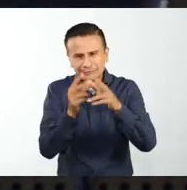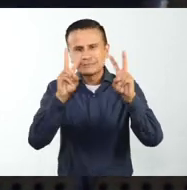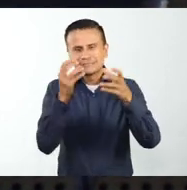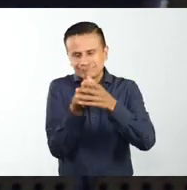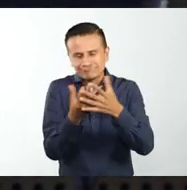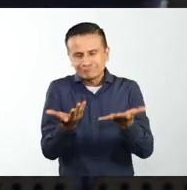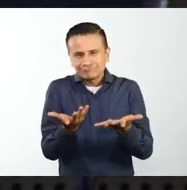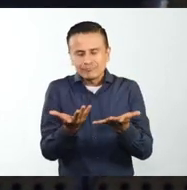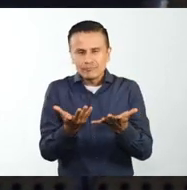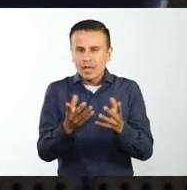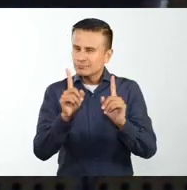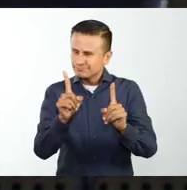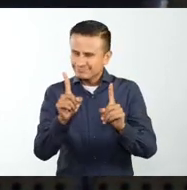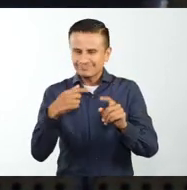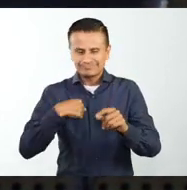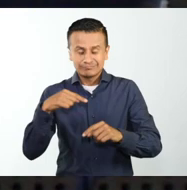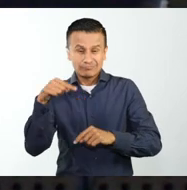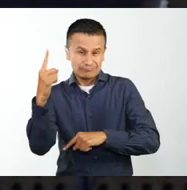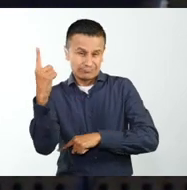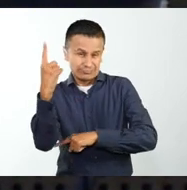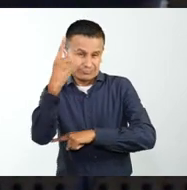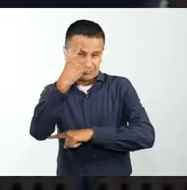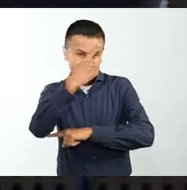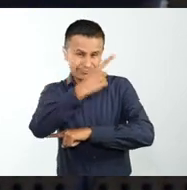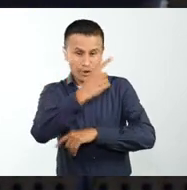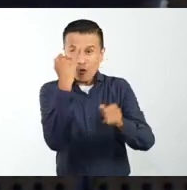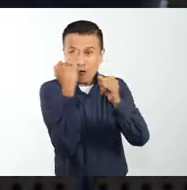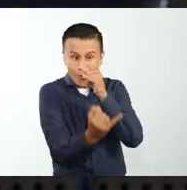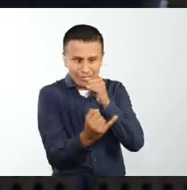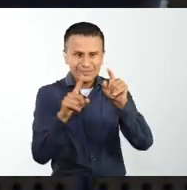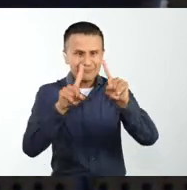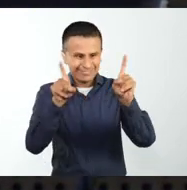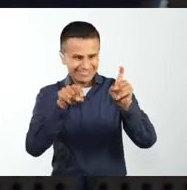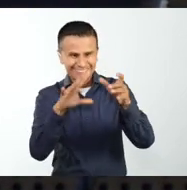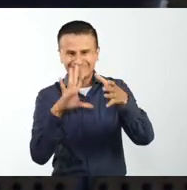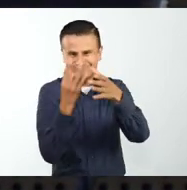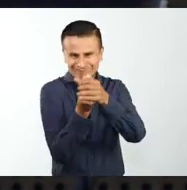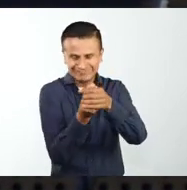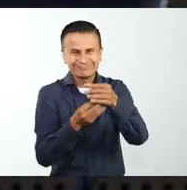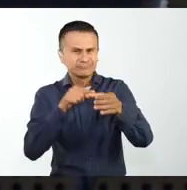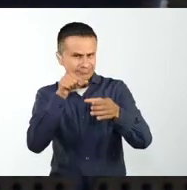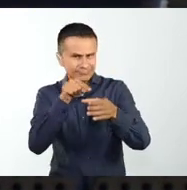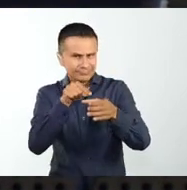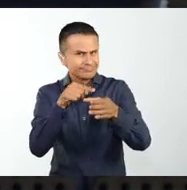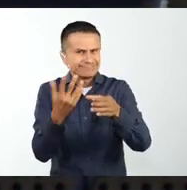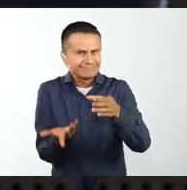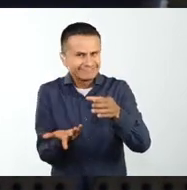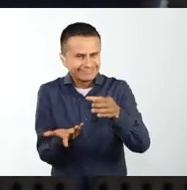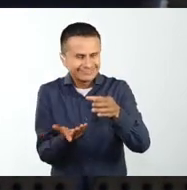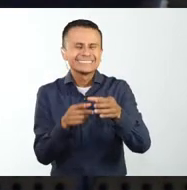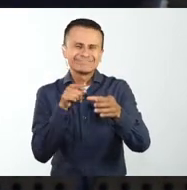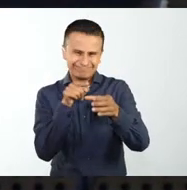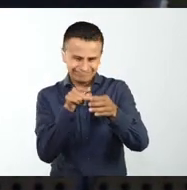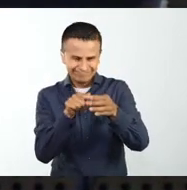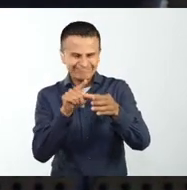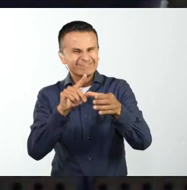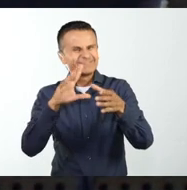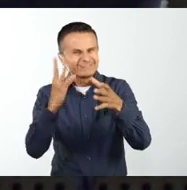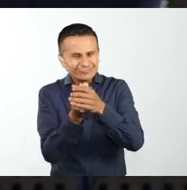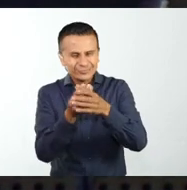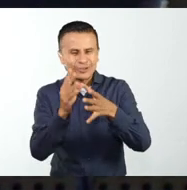inclusion. However, by the end of the day, everything about inclusion will be